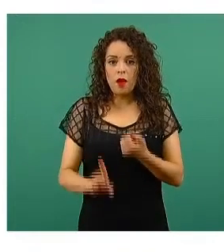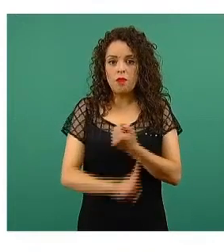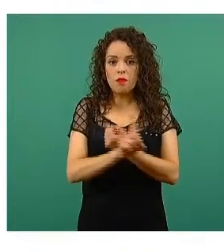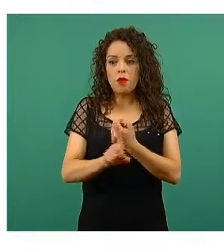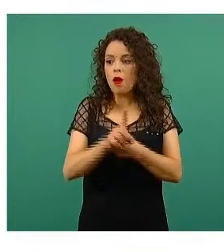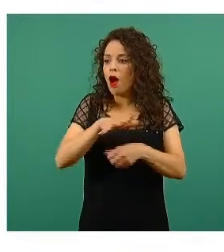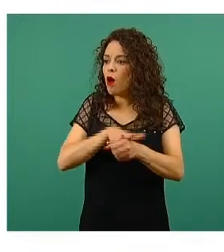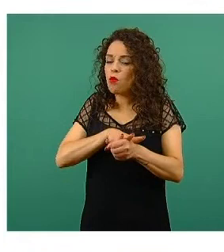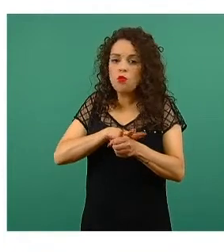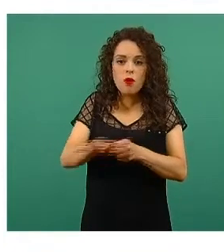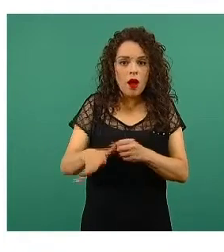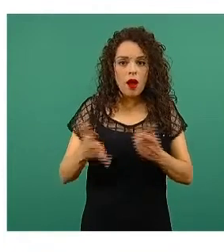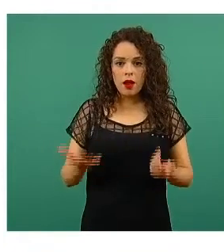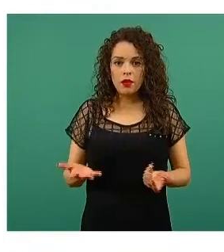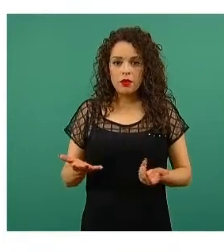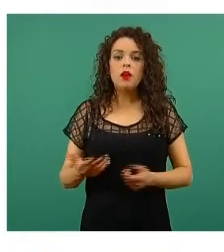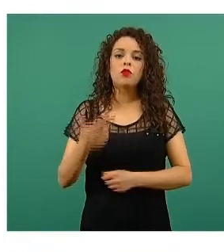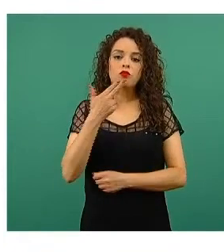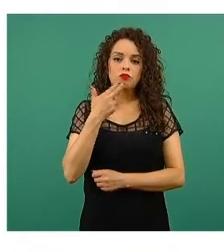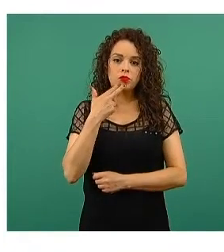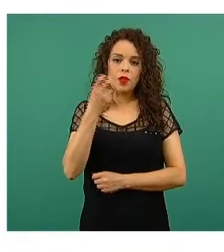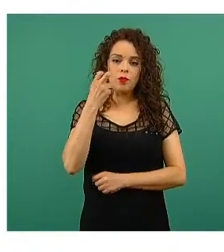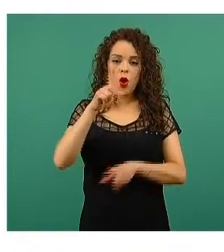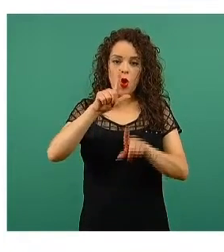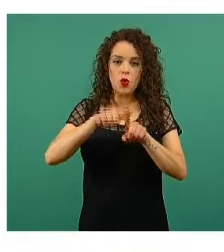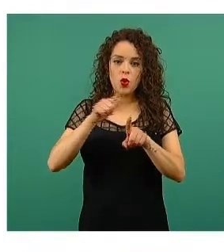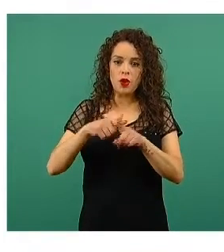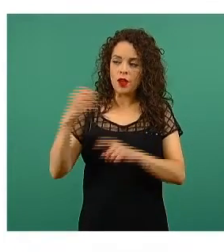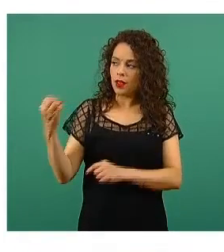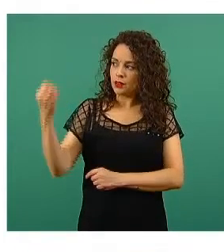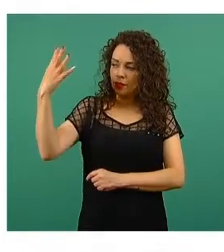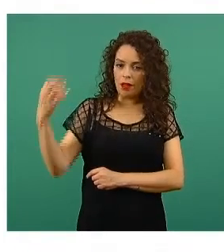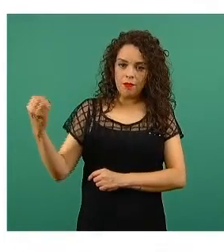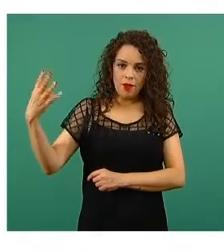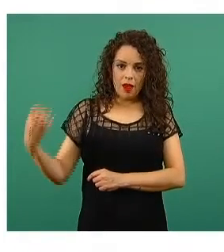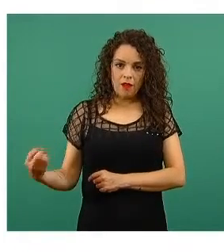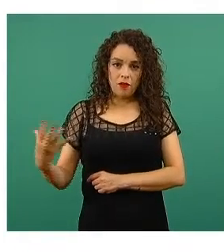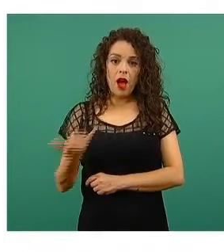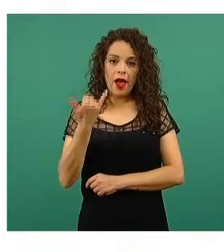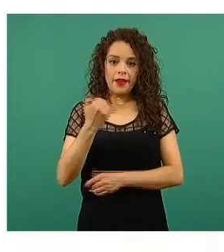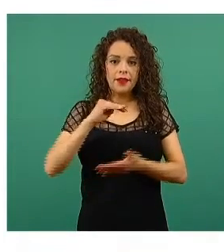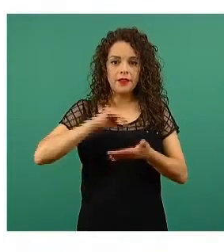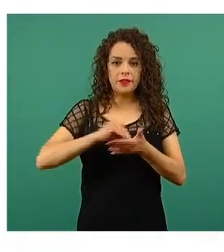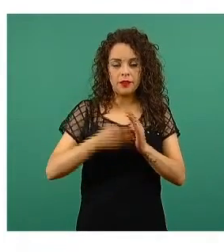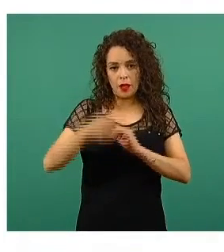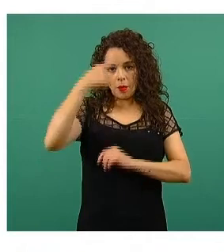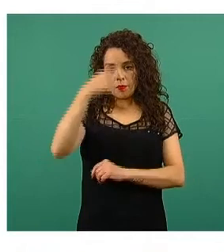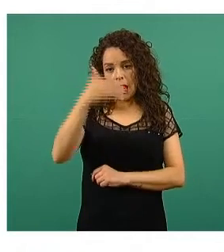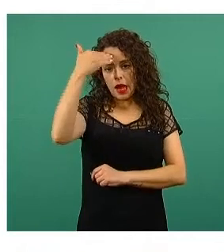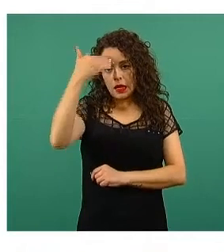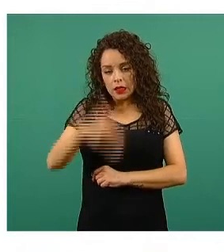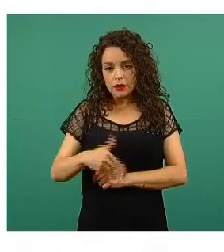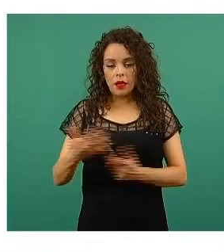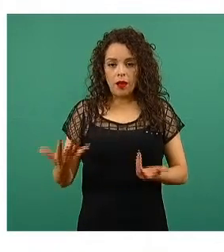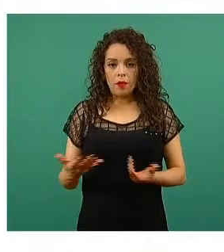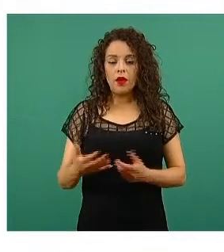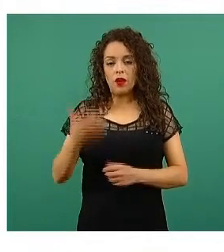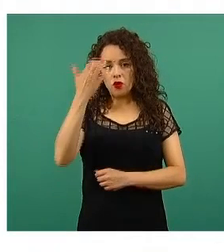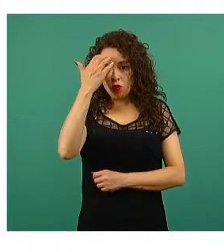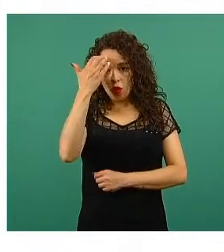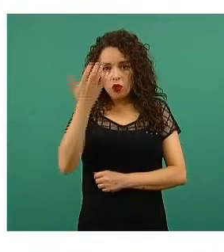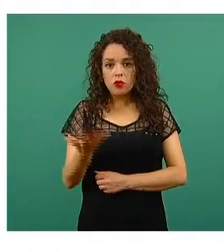que estábamos viviendo. Utilizamos los colores y una estrategia de semáforo que, conjunto